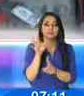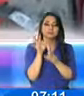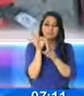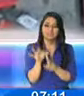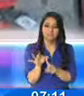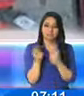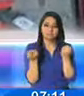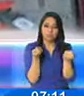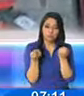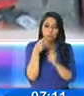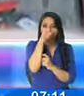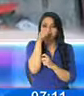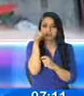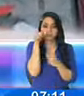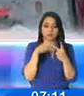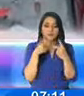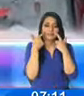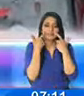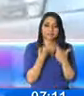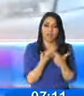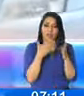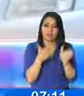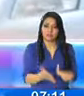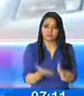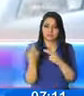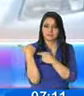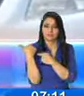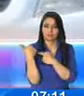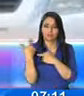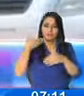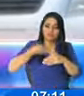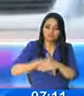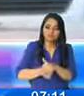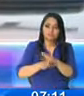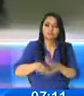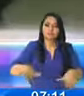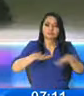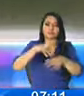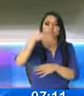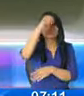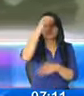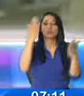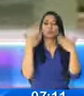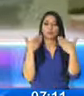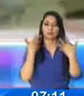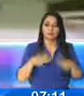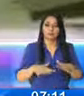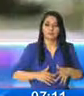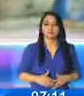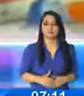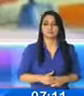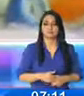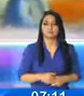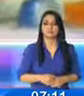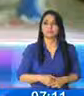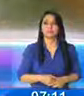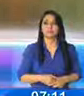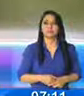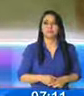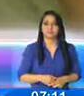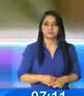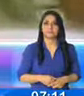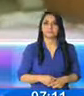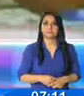a cargo allanaron esta vivienda ubicada en la cooperativa Pancho jacome en el norte de Guayaquil